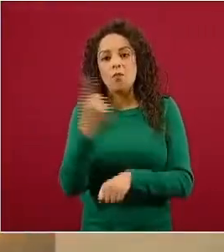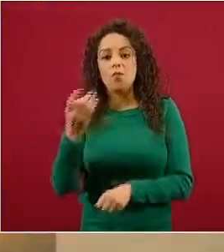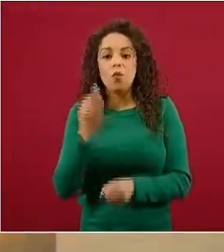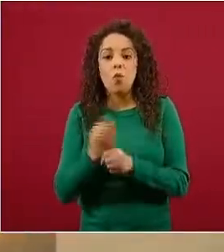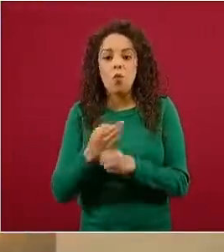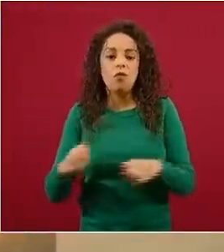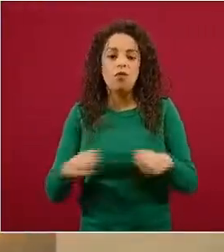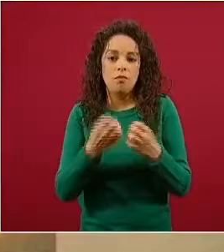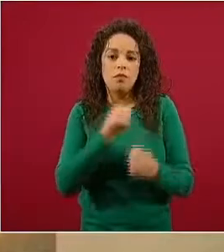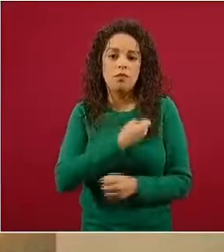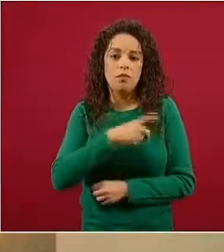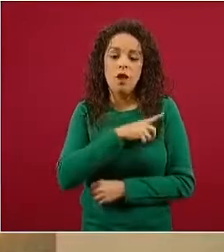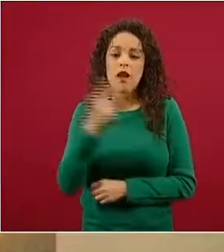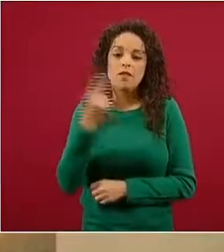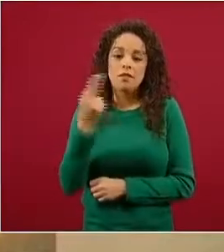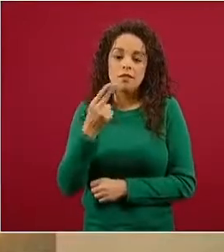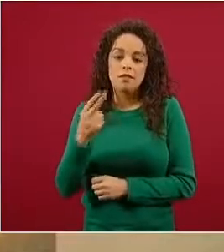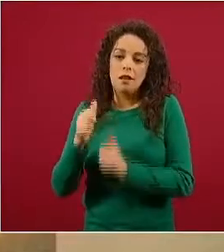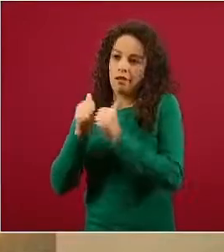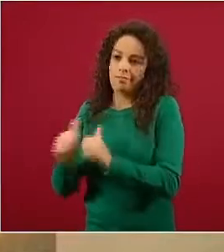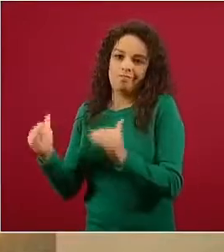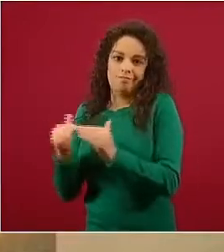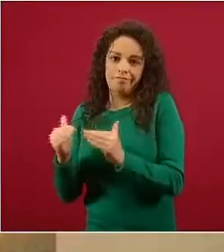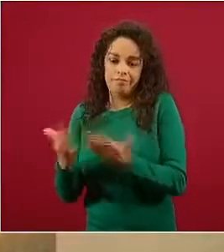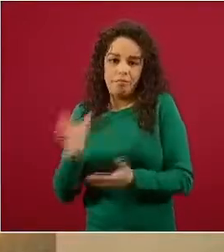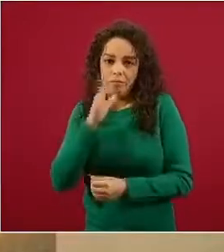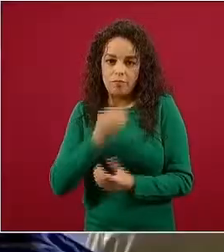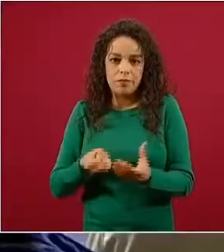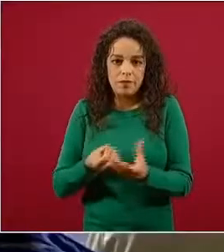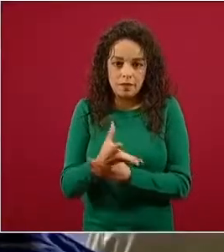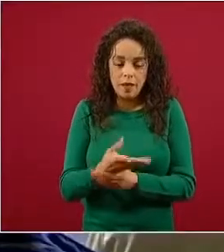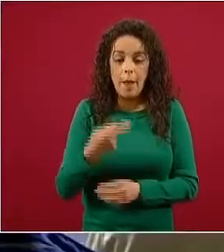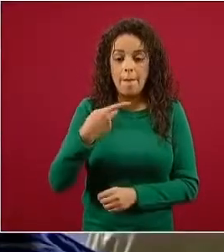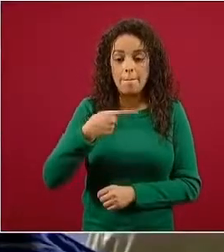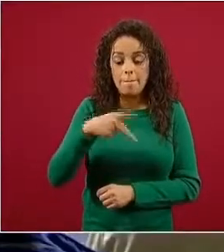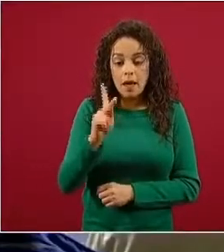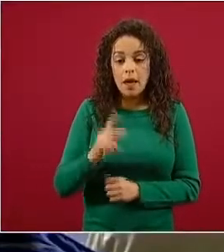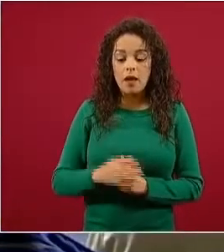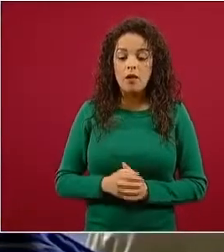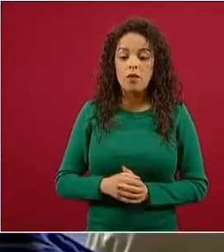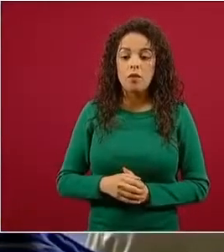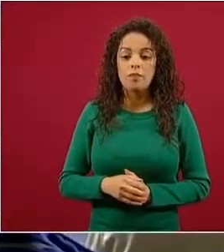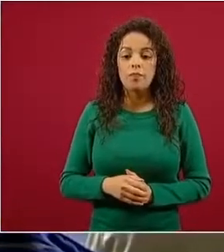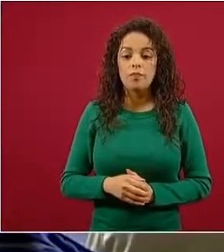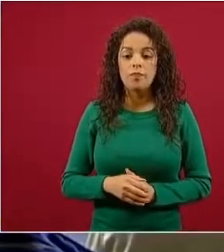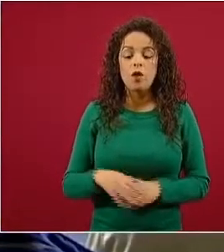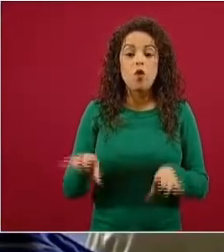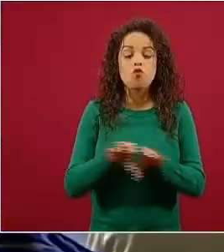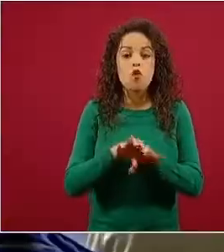fluir en la parte en la persona que está llevando el duelo. La que sigue.